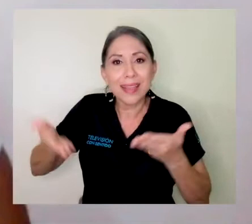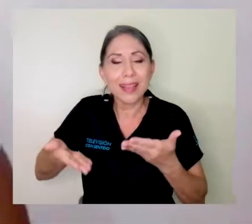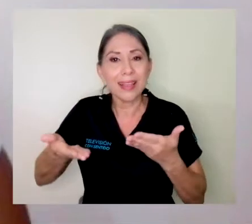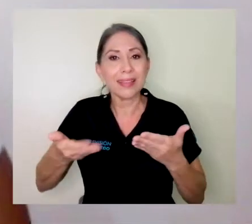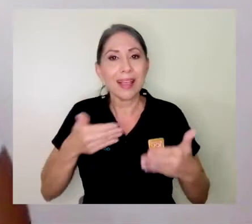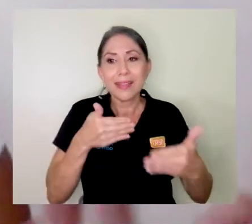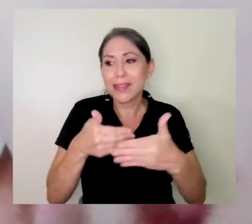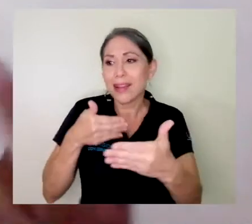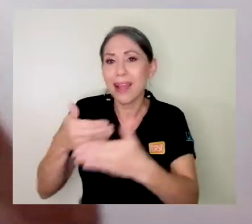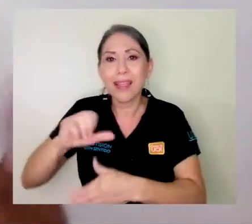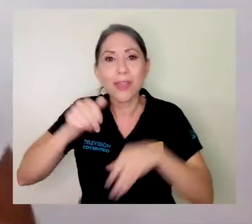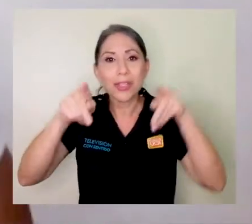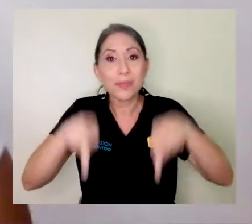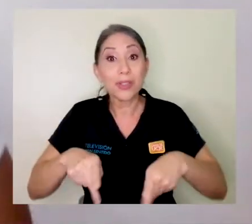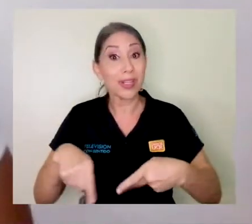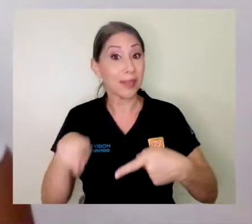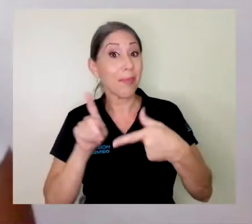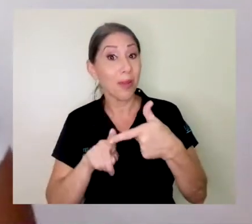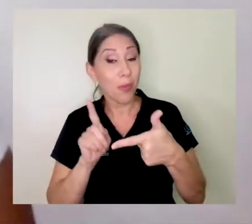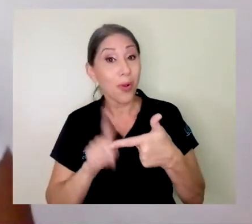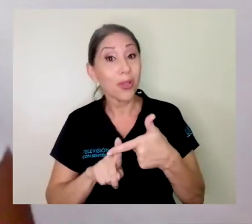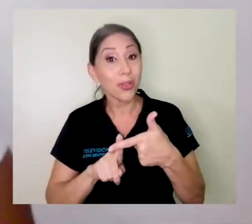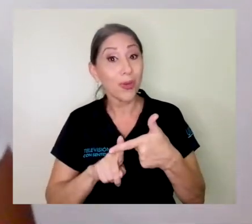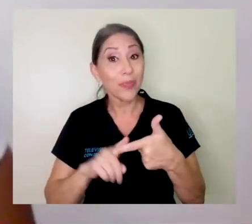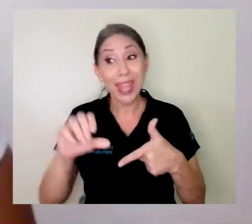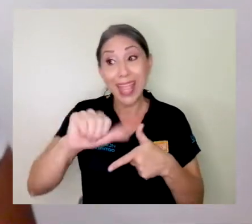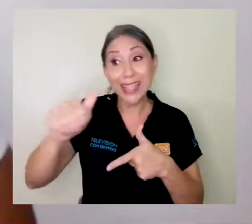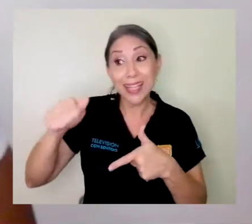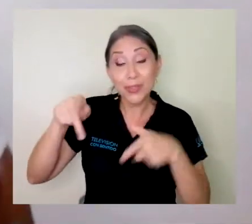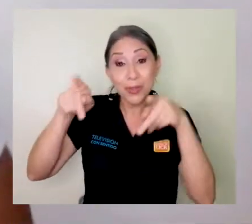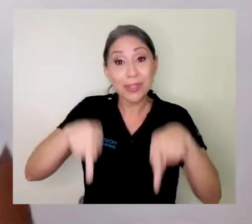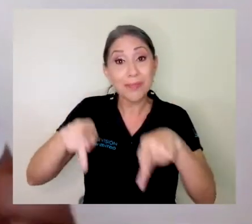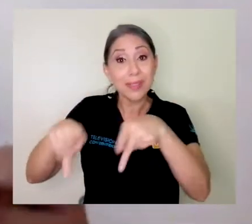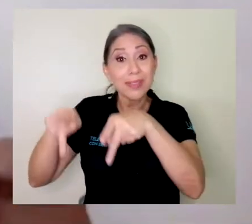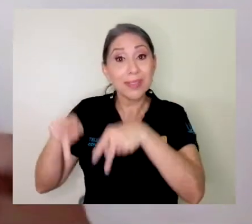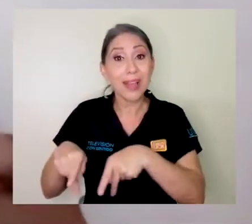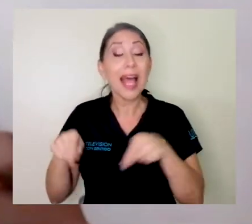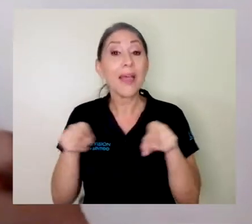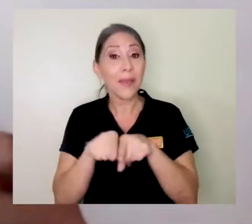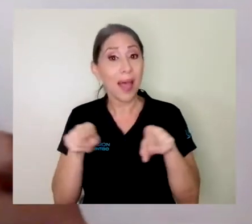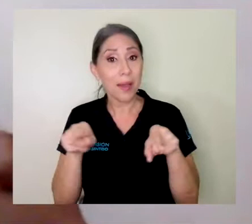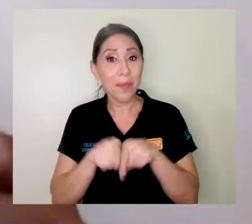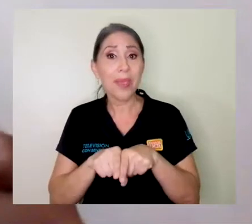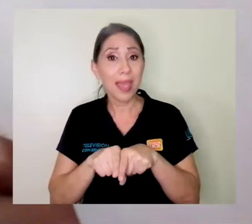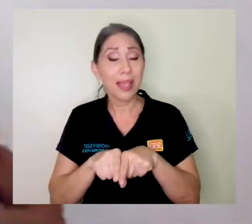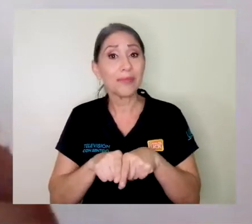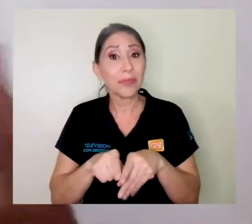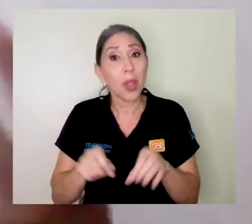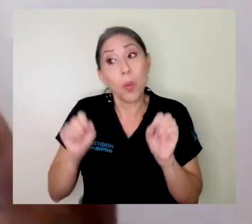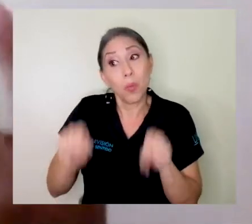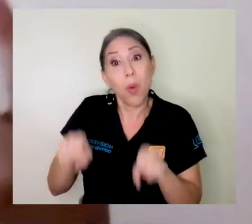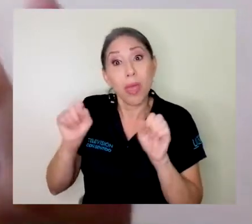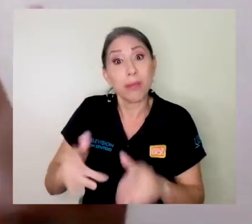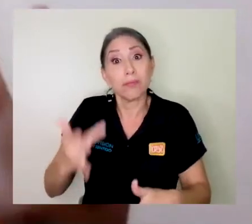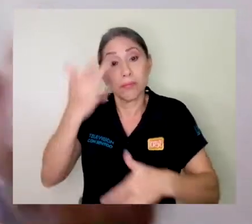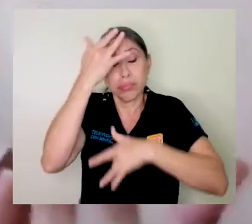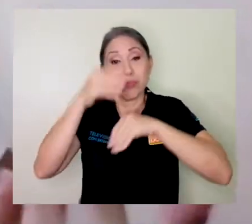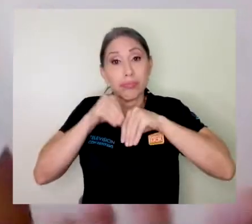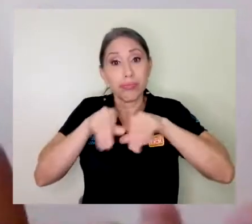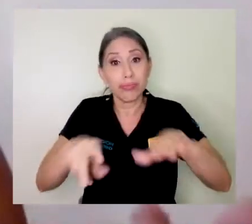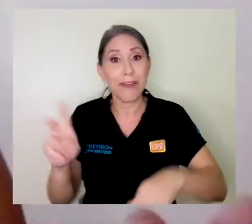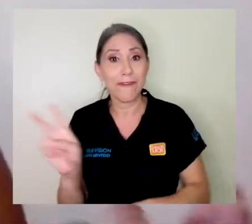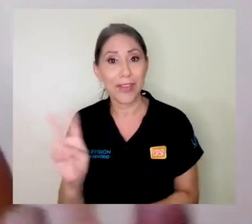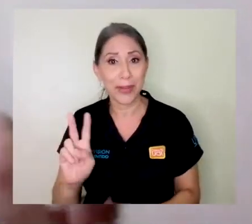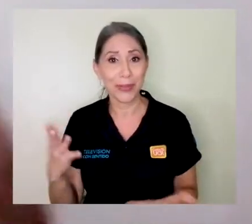de los otros, pero por otro, esos otros también se convierten en un potencial transmisor del